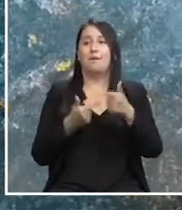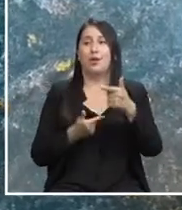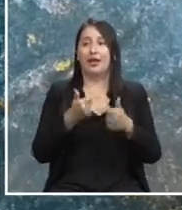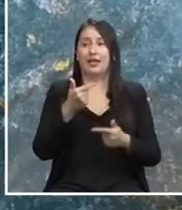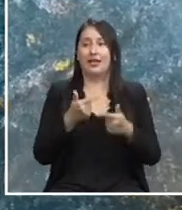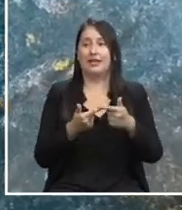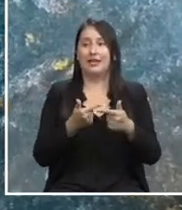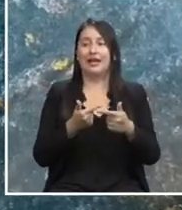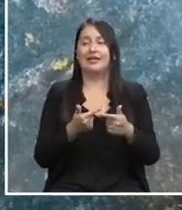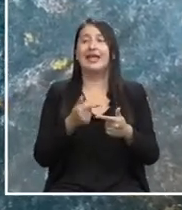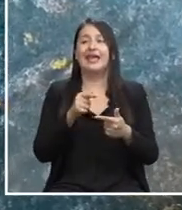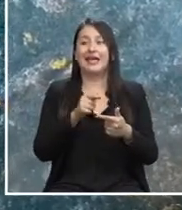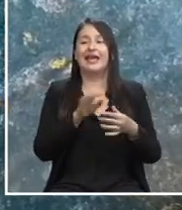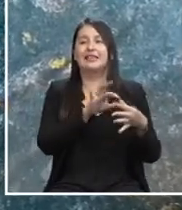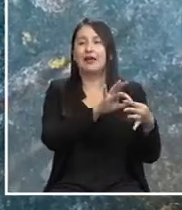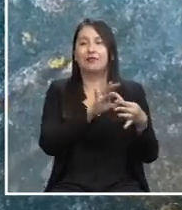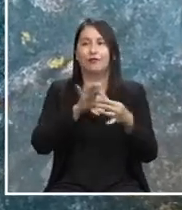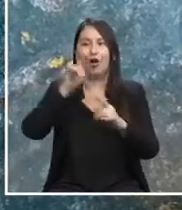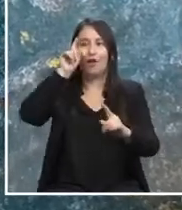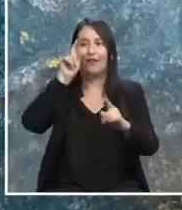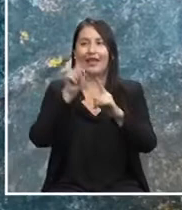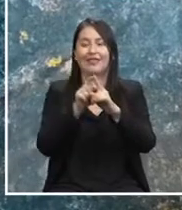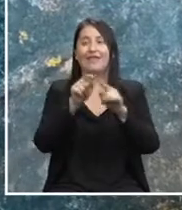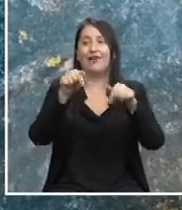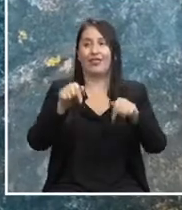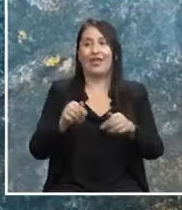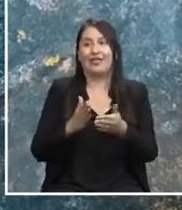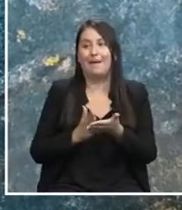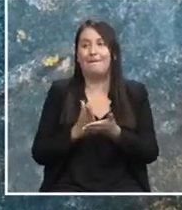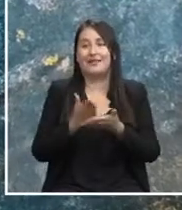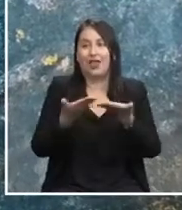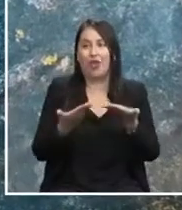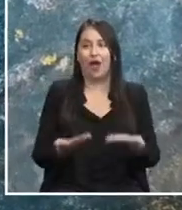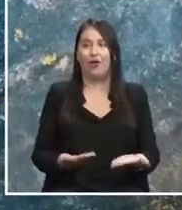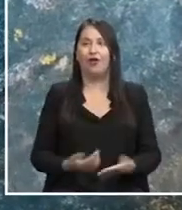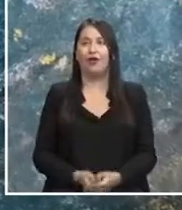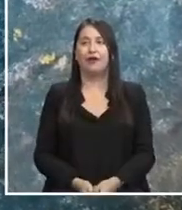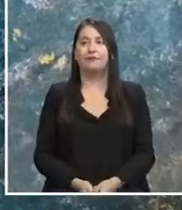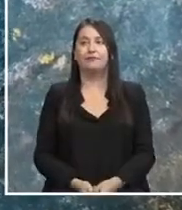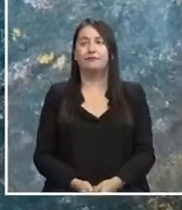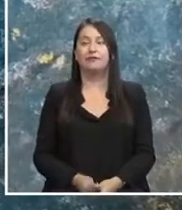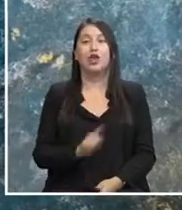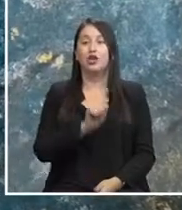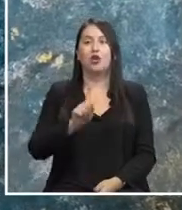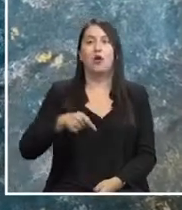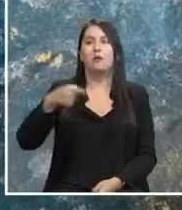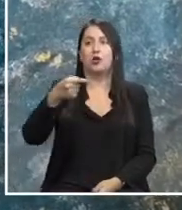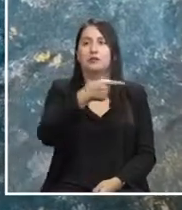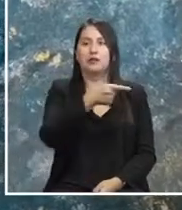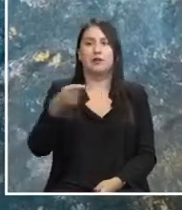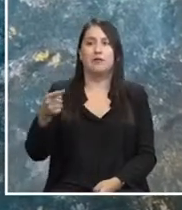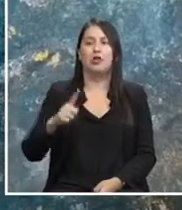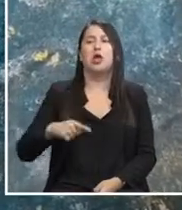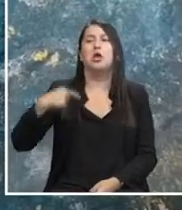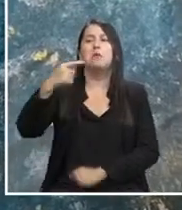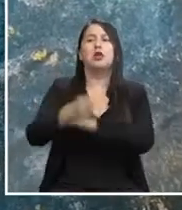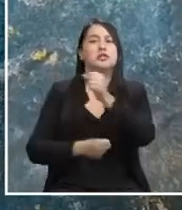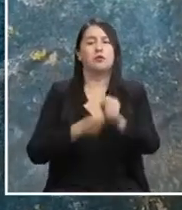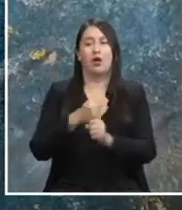que estén alineadas con estos objetivos y comenzando ahora. No la próxima semana, ni el próximo